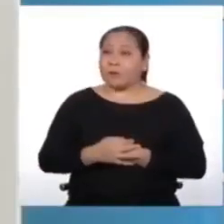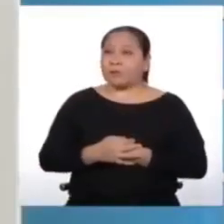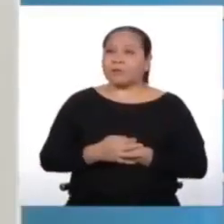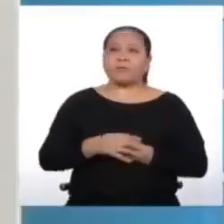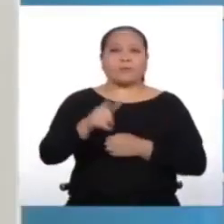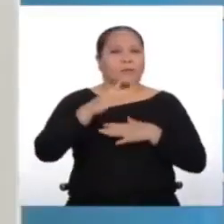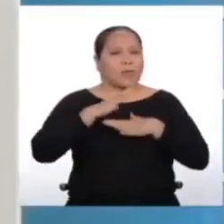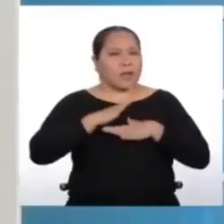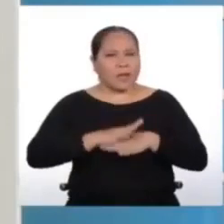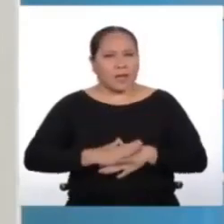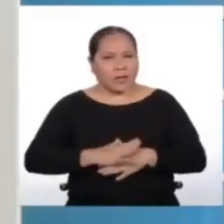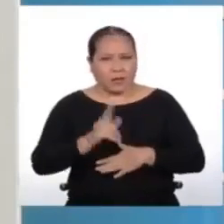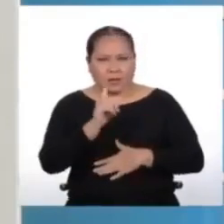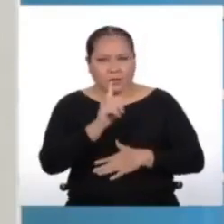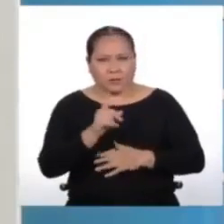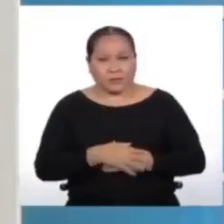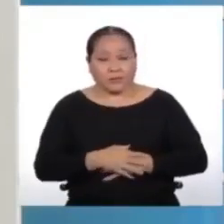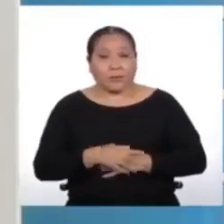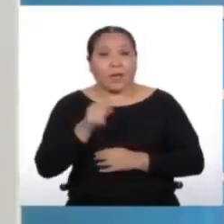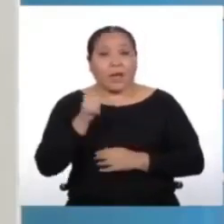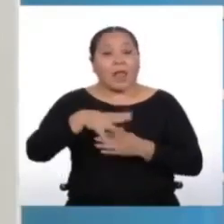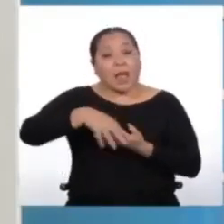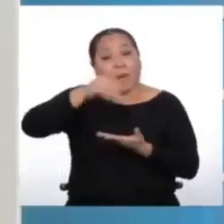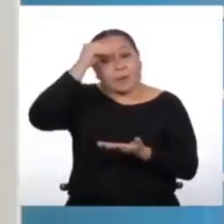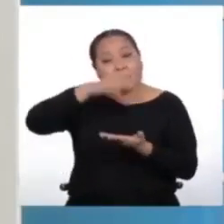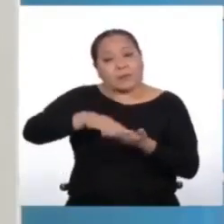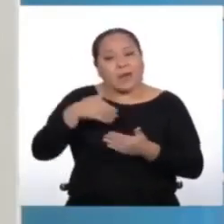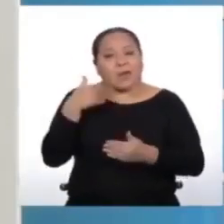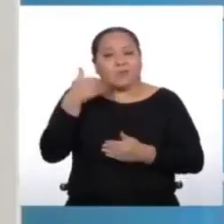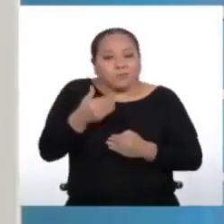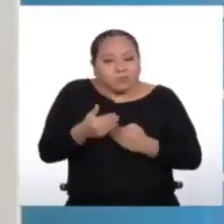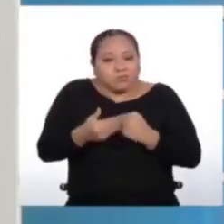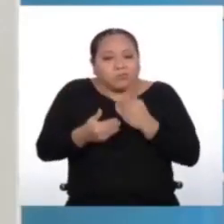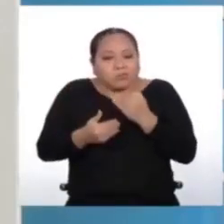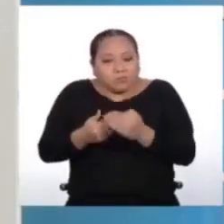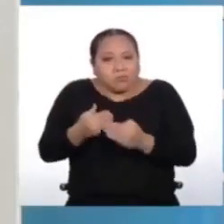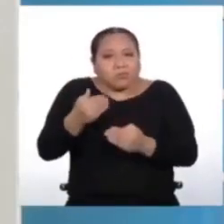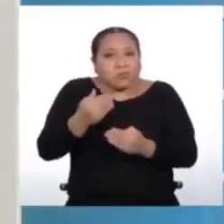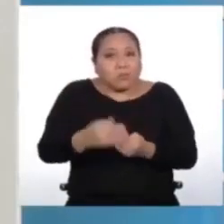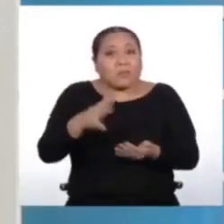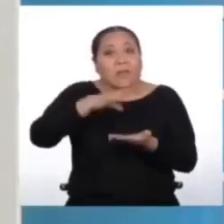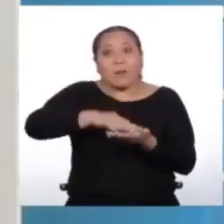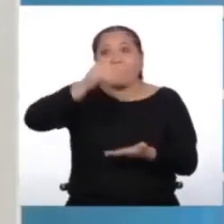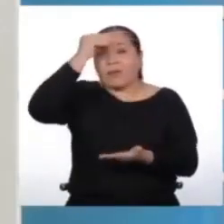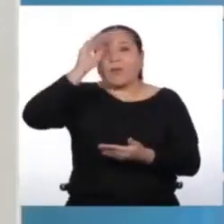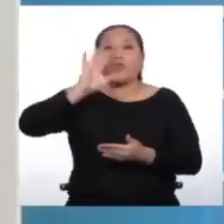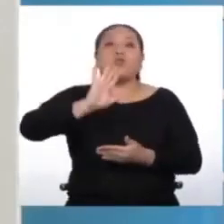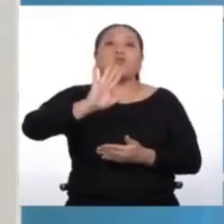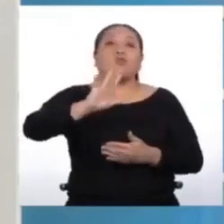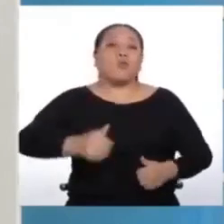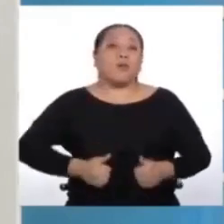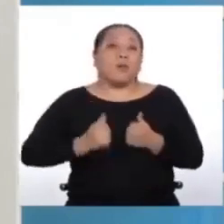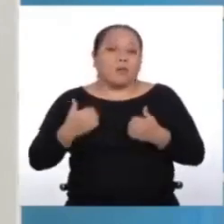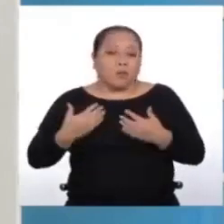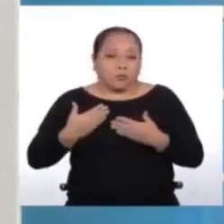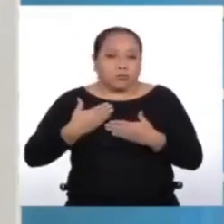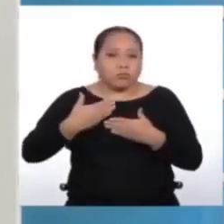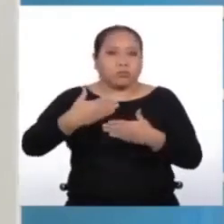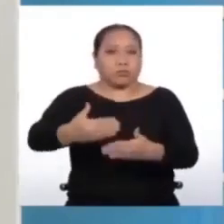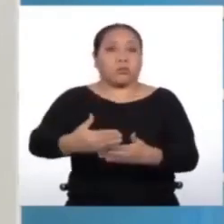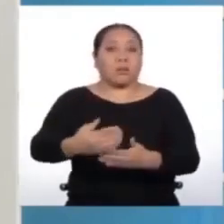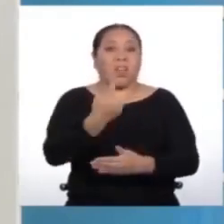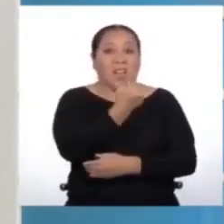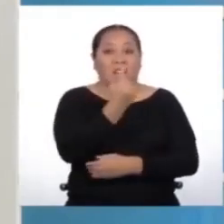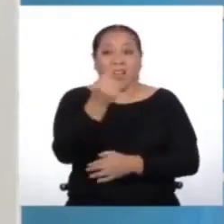Tranquila, no necesariamente. El aprendizaje es continuo y se aprende durante toda la vida. Además, cada persona tiene un